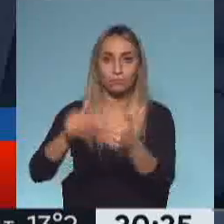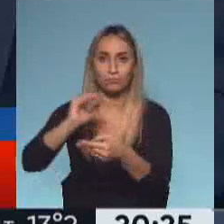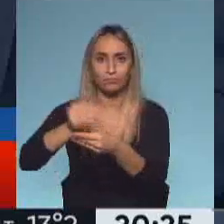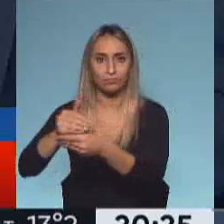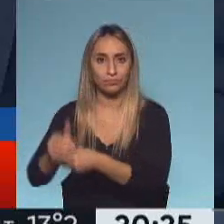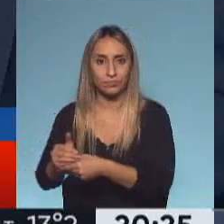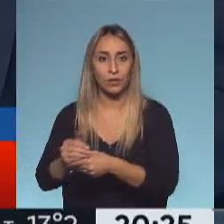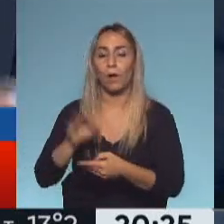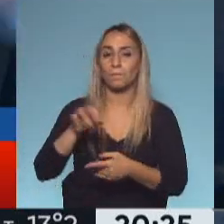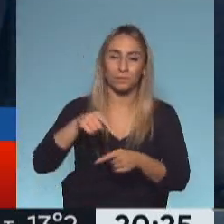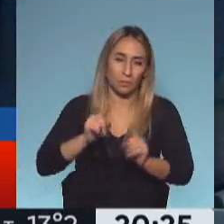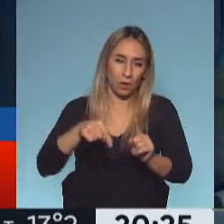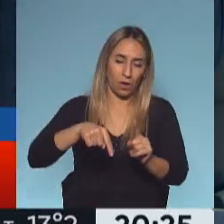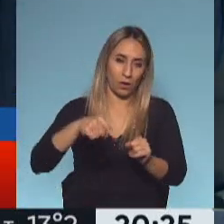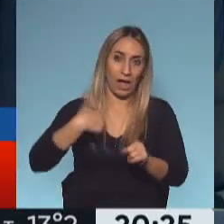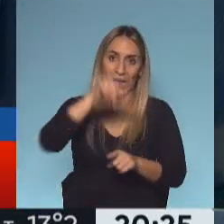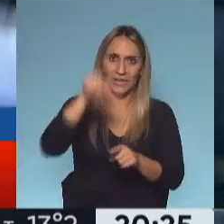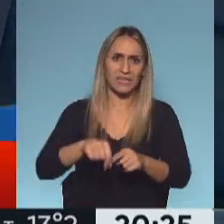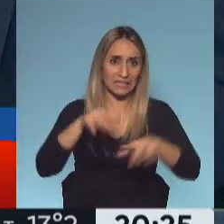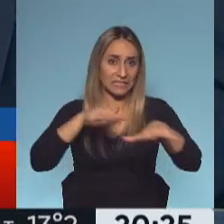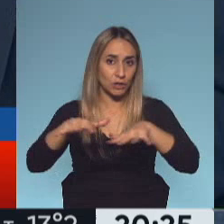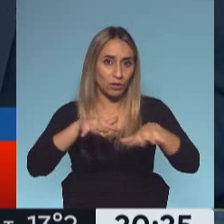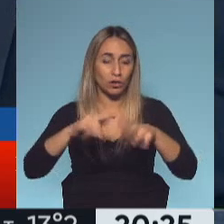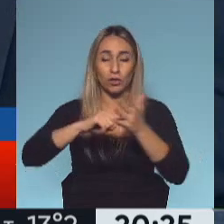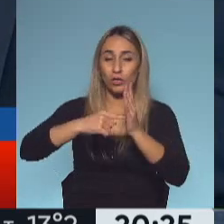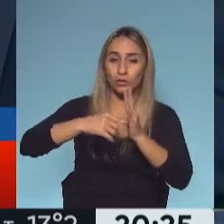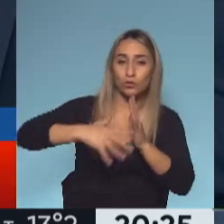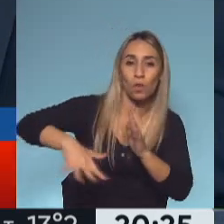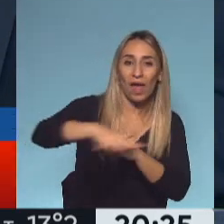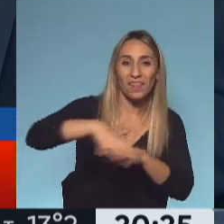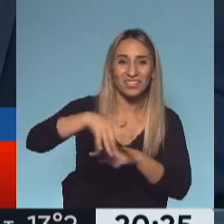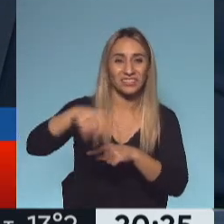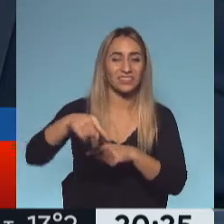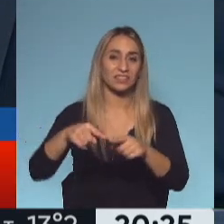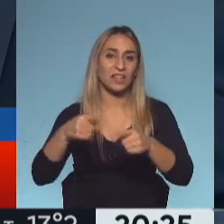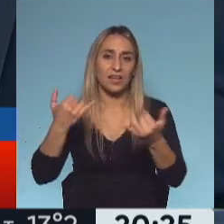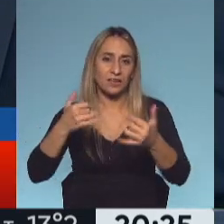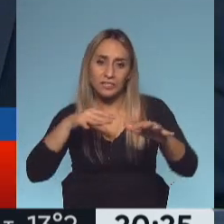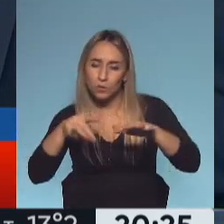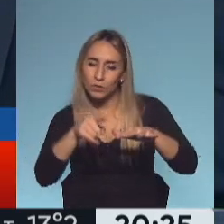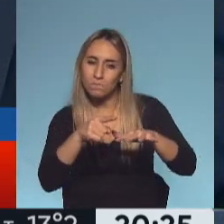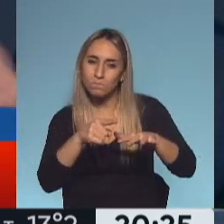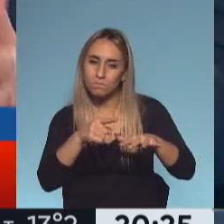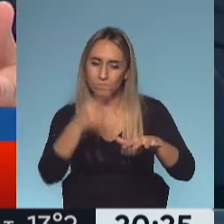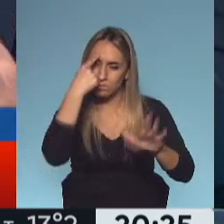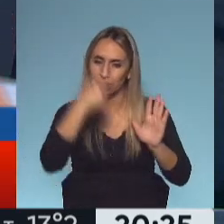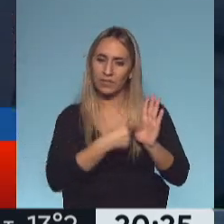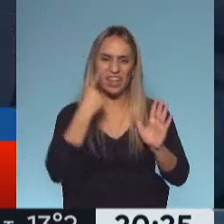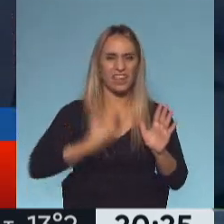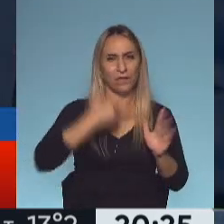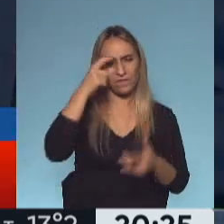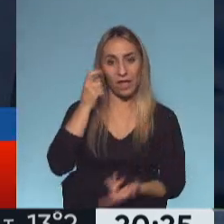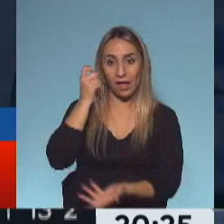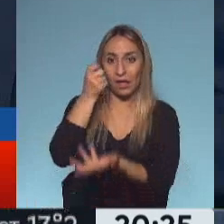el país, sobre todo en las grandes ciudades, ¿considera que no hacen falta aquellas soluciones? Ahora, para